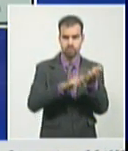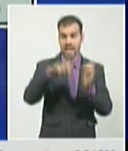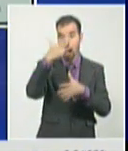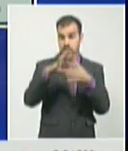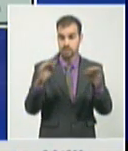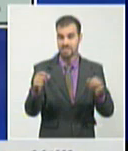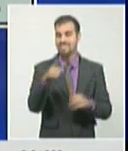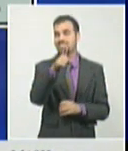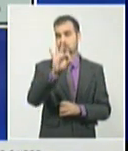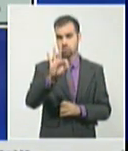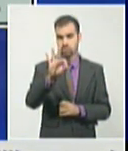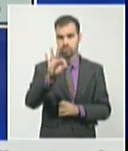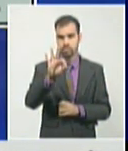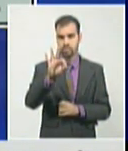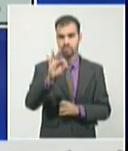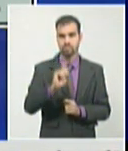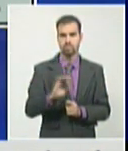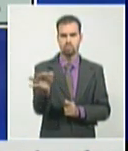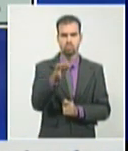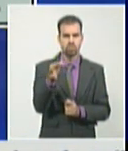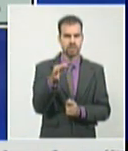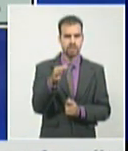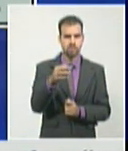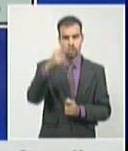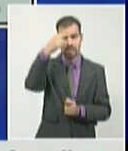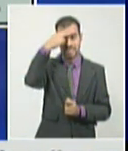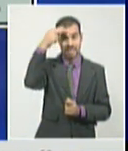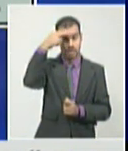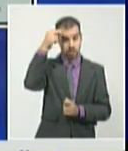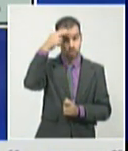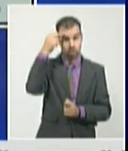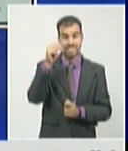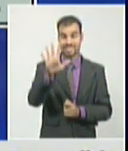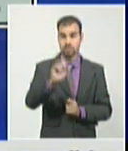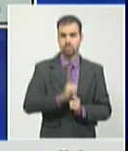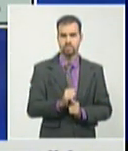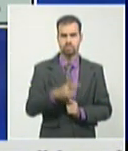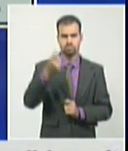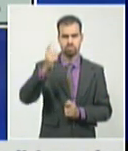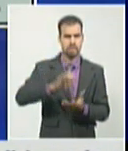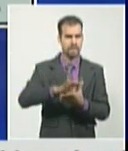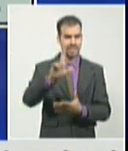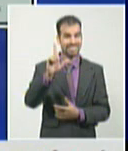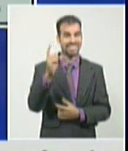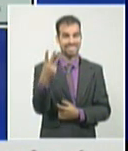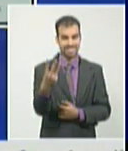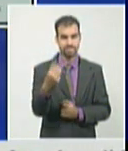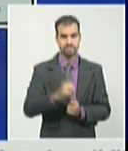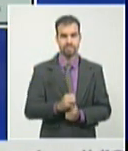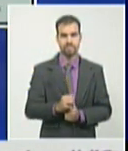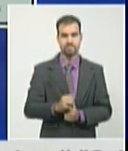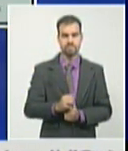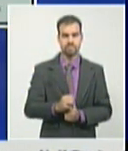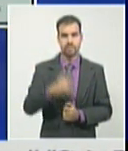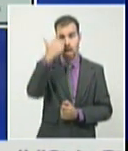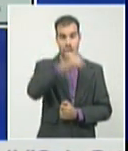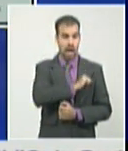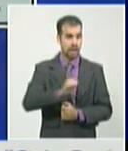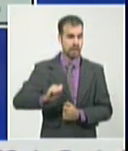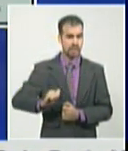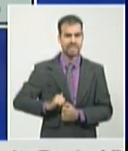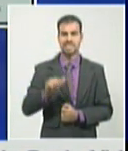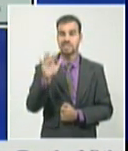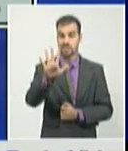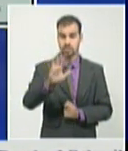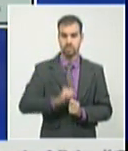de san antonio de los baños 5 del mar y el 3 del 15 5 de